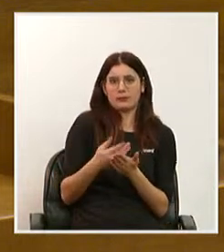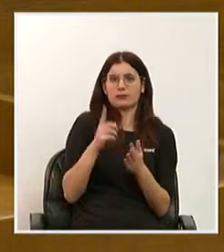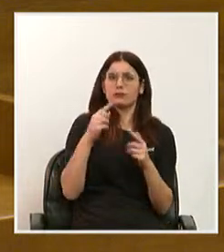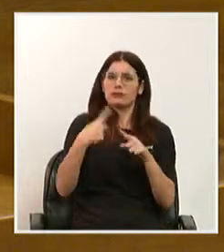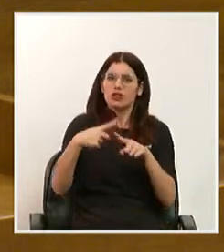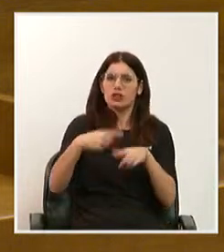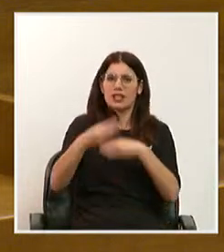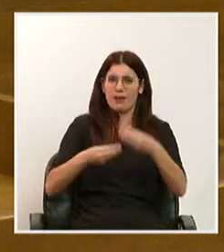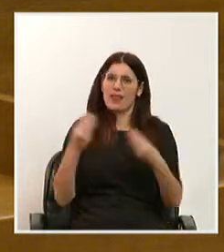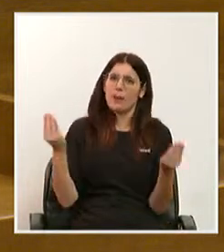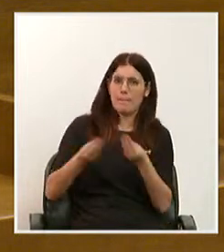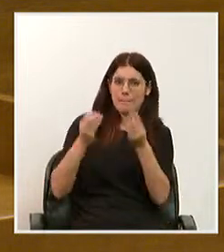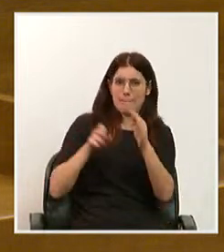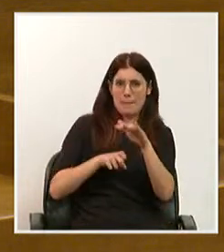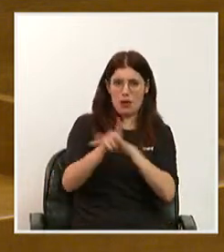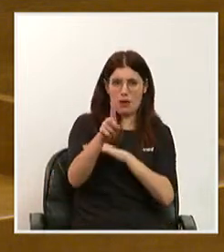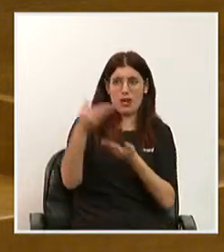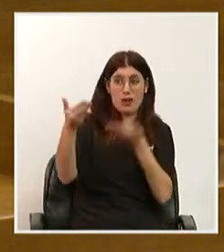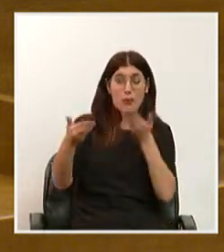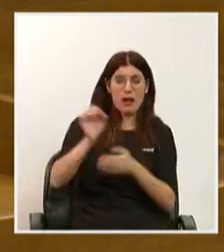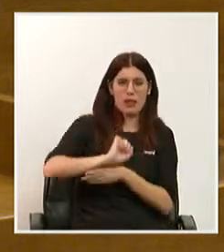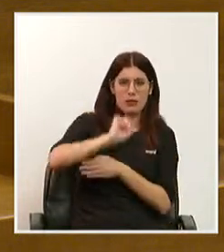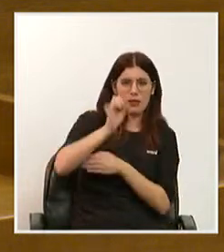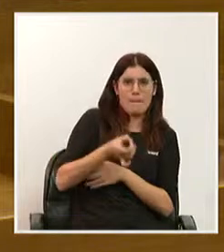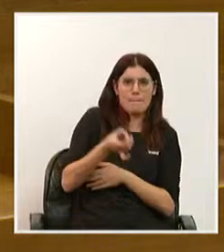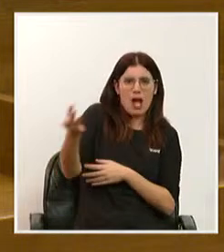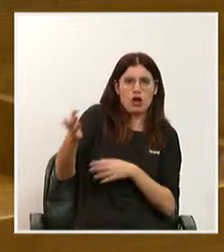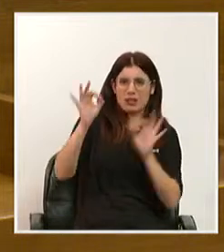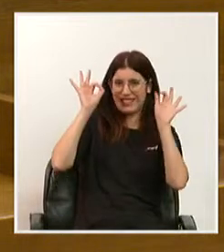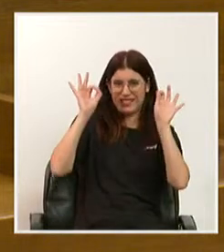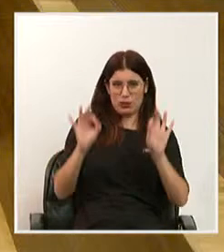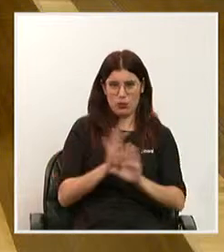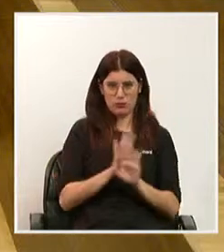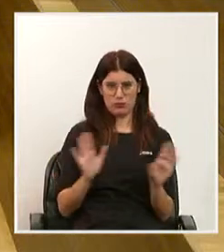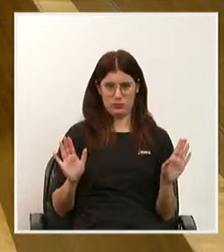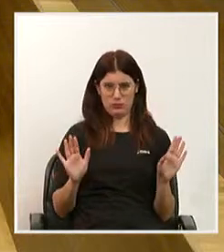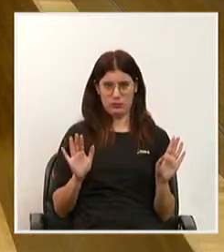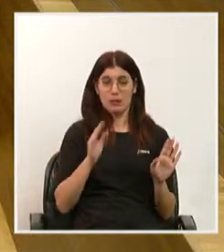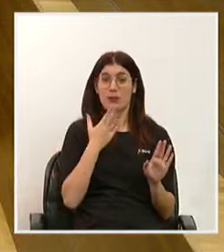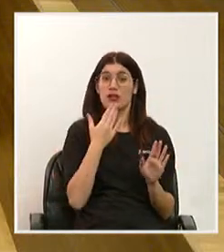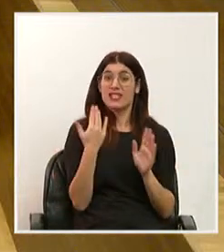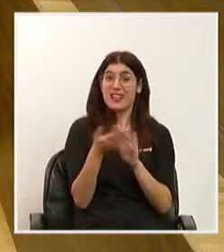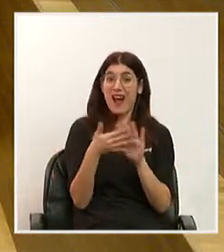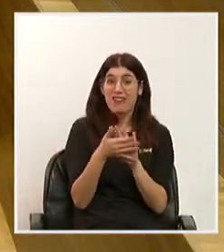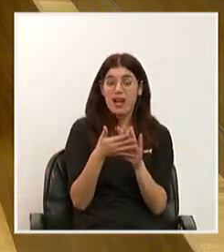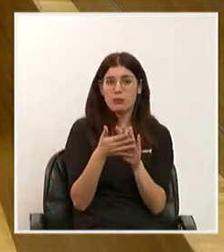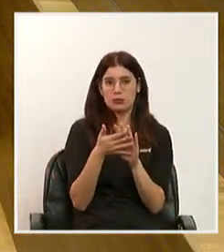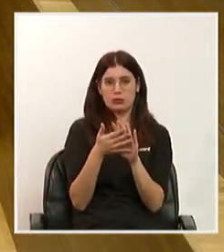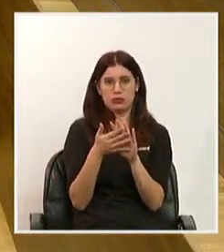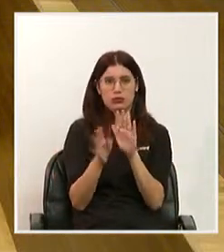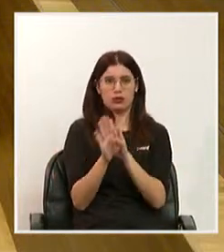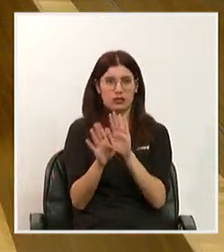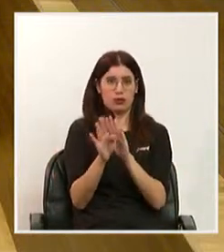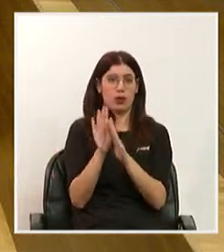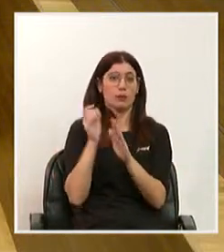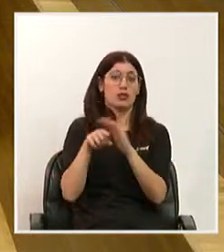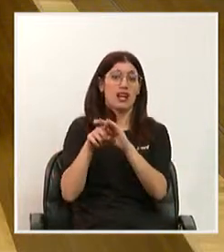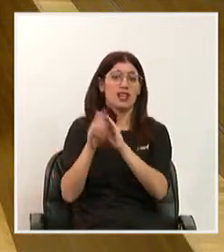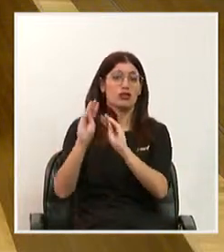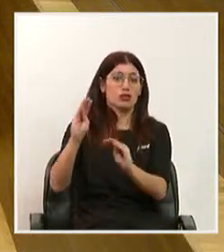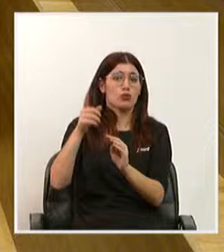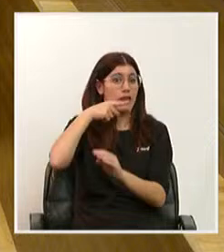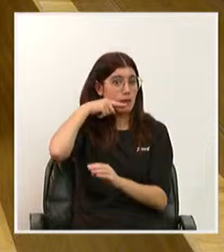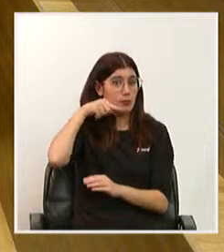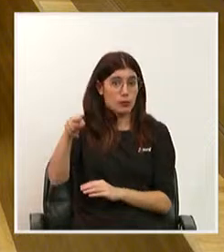muchísimo mejor de lo que lo hicieron ustedes señor fullana pero Sigamos hablando de la gestión de compromís porque incapaces de